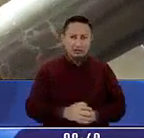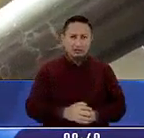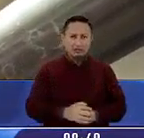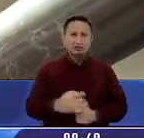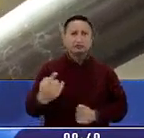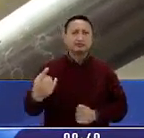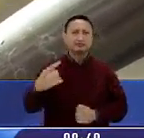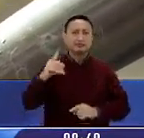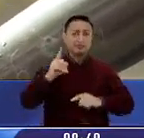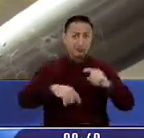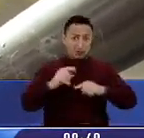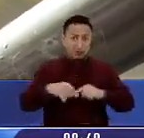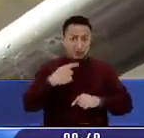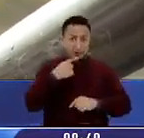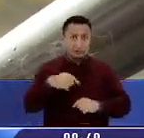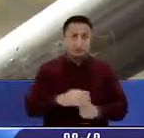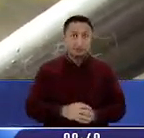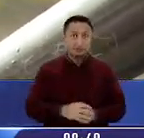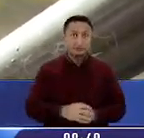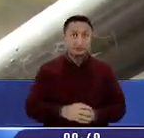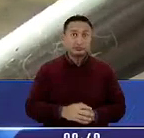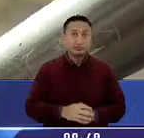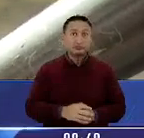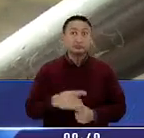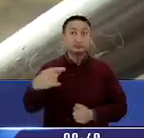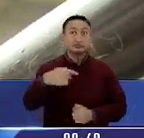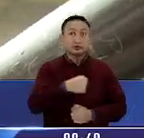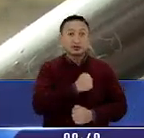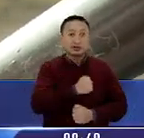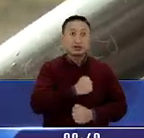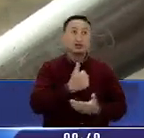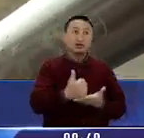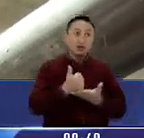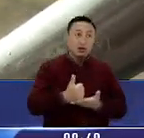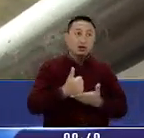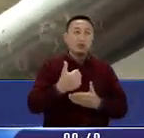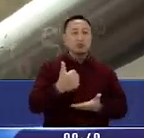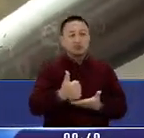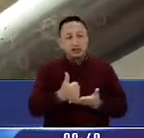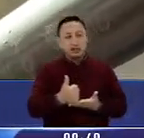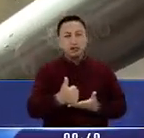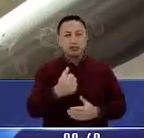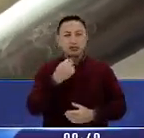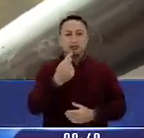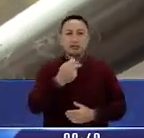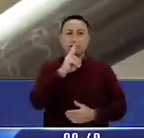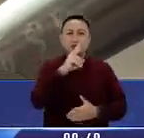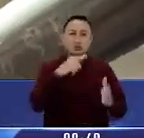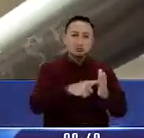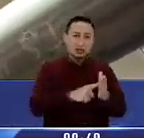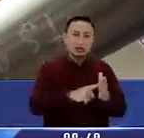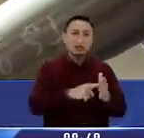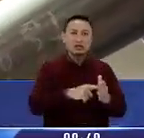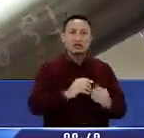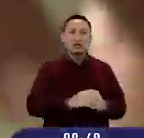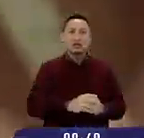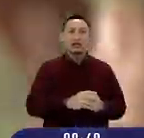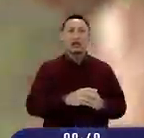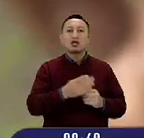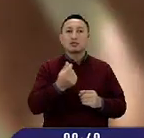amigo que digo, me empezaron a escribir que no seas malo, que después, oye, acolítame, préstame 2,500, dame el número de tu